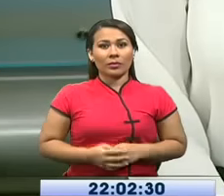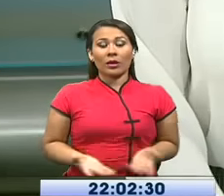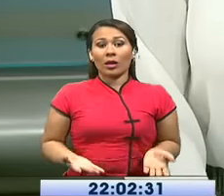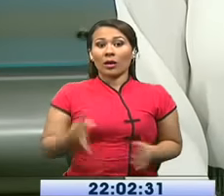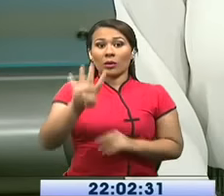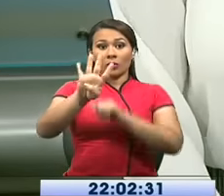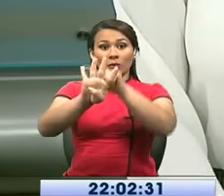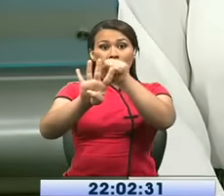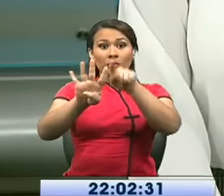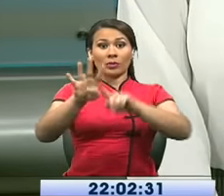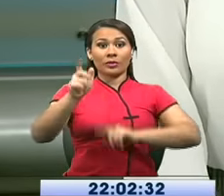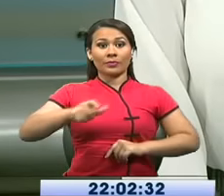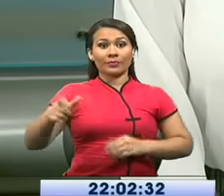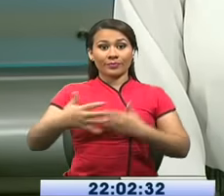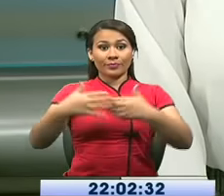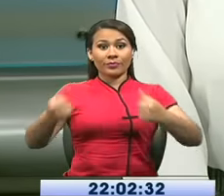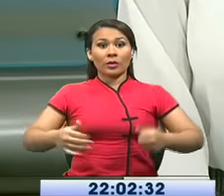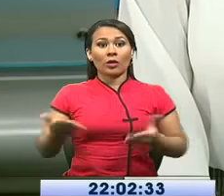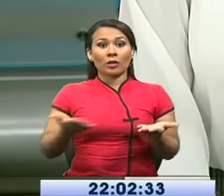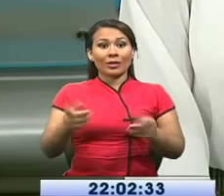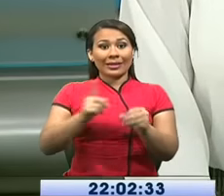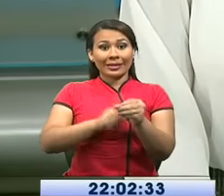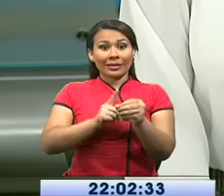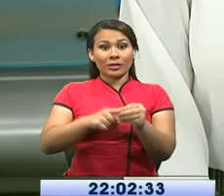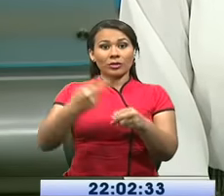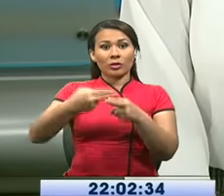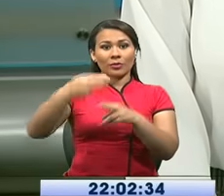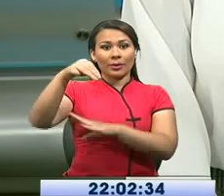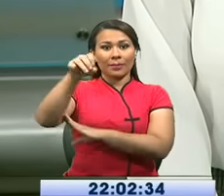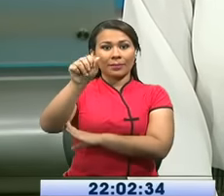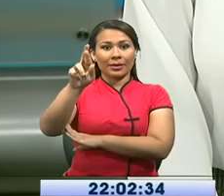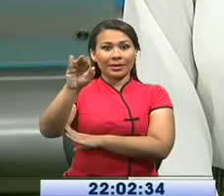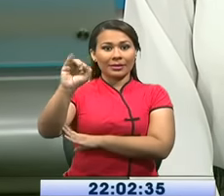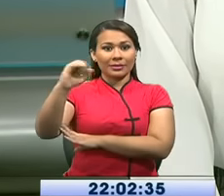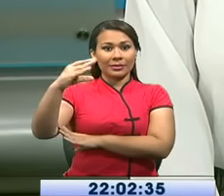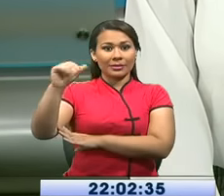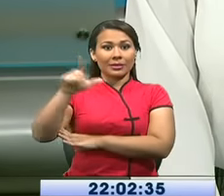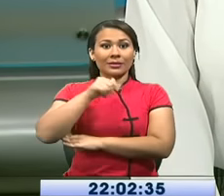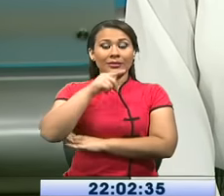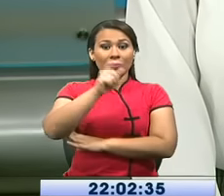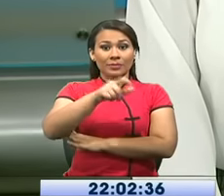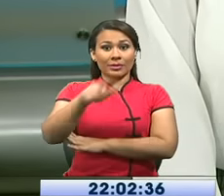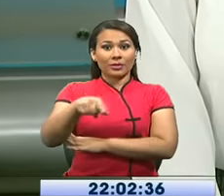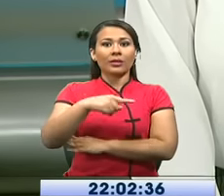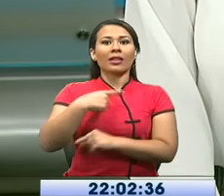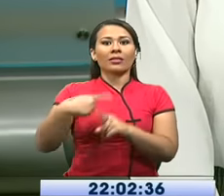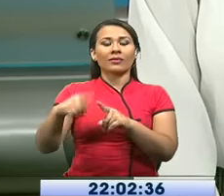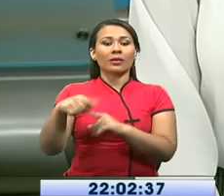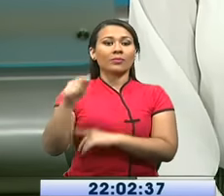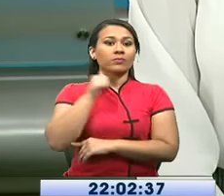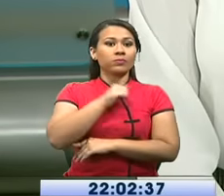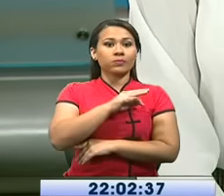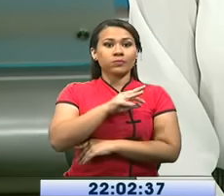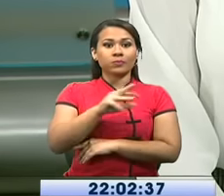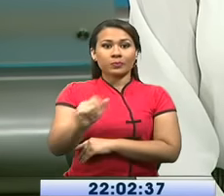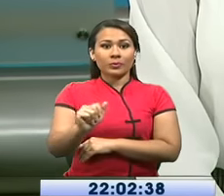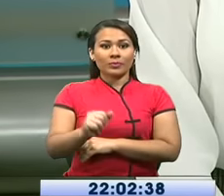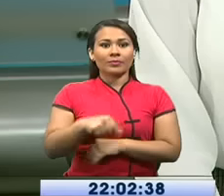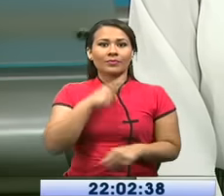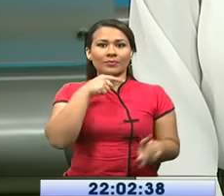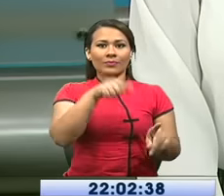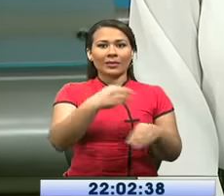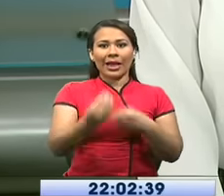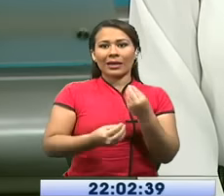Los cuatro detenidos en el sector de La Mariscal por agentes de la Brigada Anticriminal habrían participado en varios asaltos. Aparentemente operaban